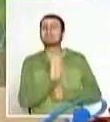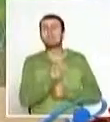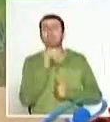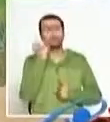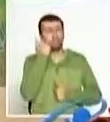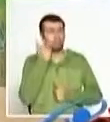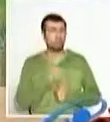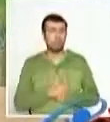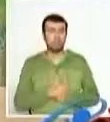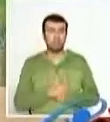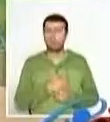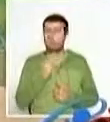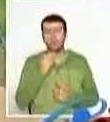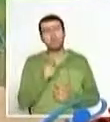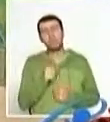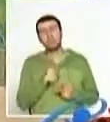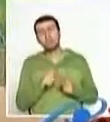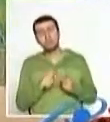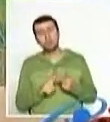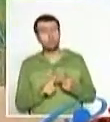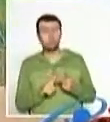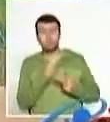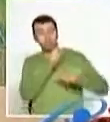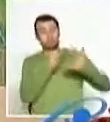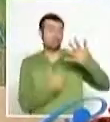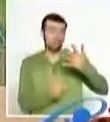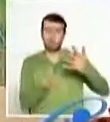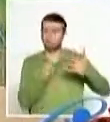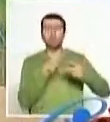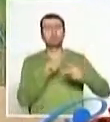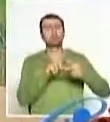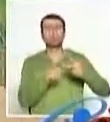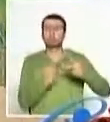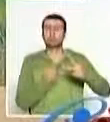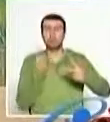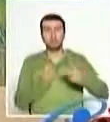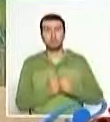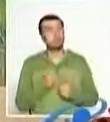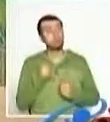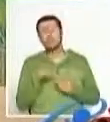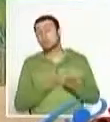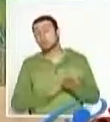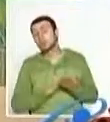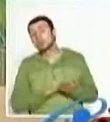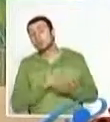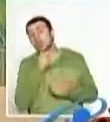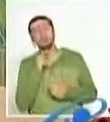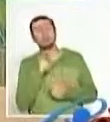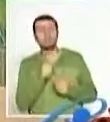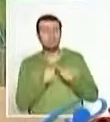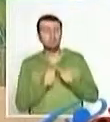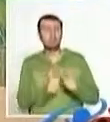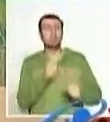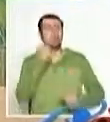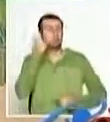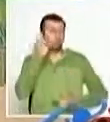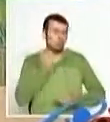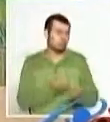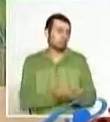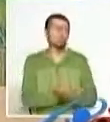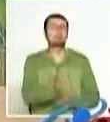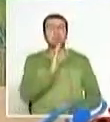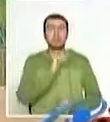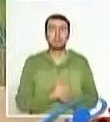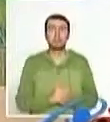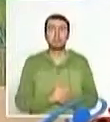triste. Dígame dos o tres cosas de las que tiene. Usted ya no tiene tratamiento, usted va a terminar así, porque historias de